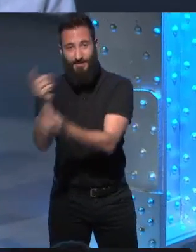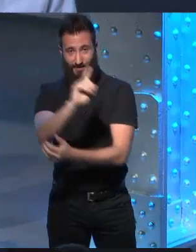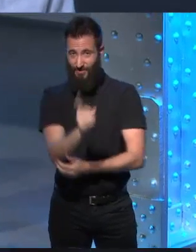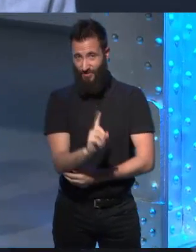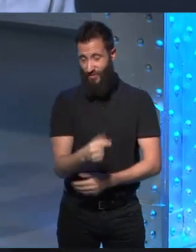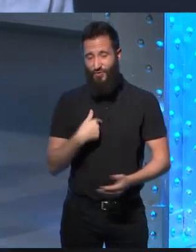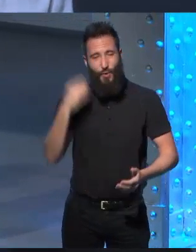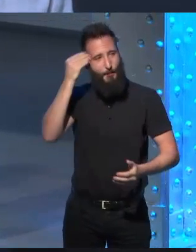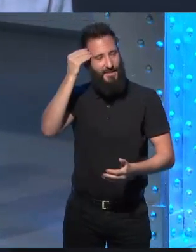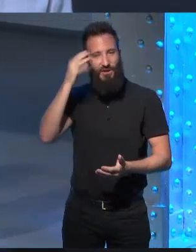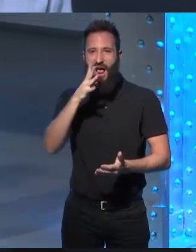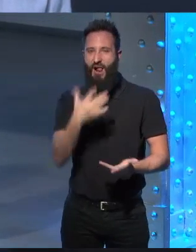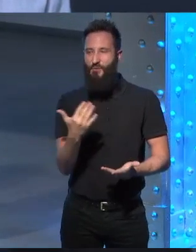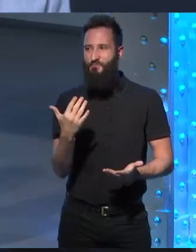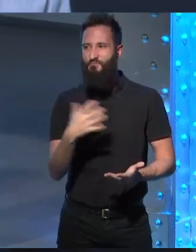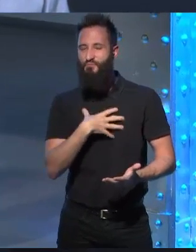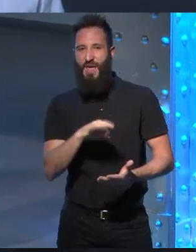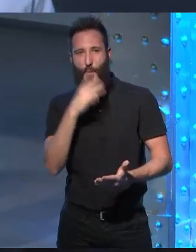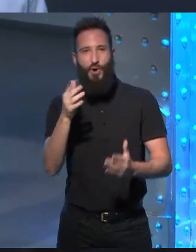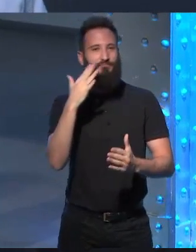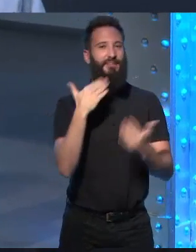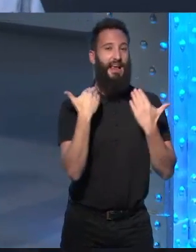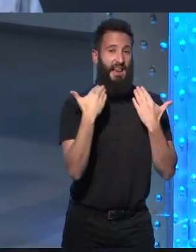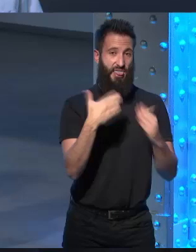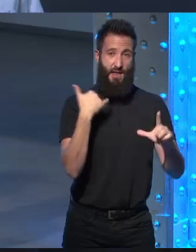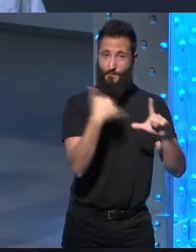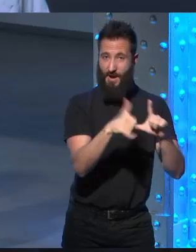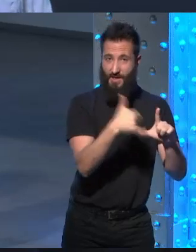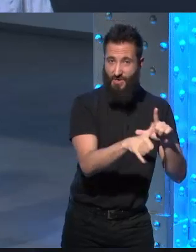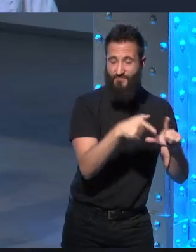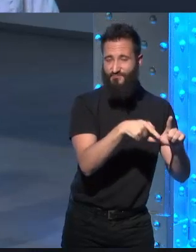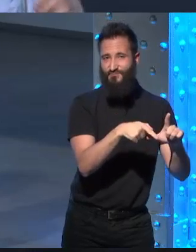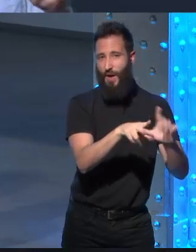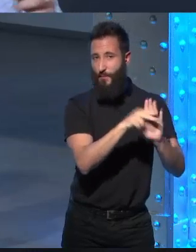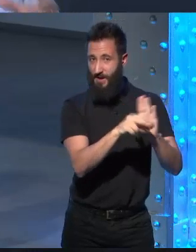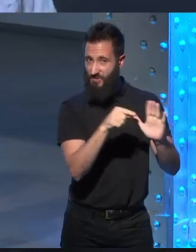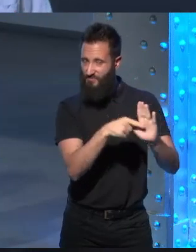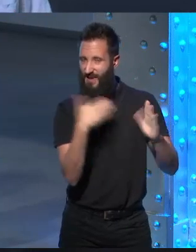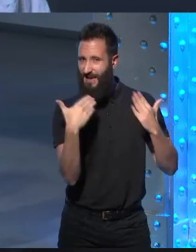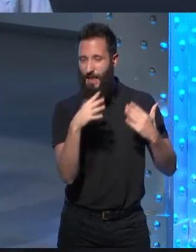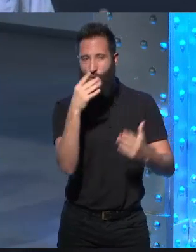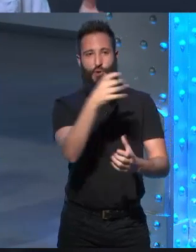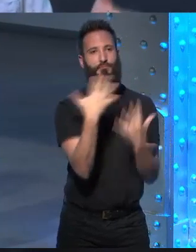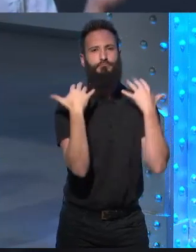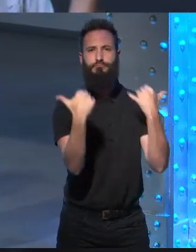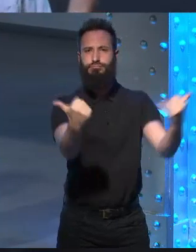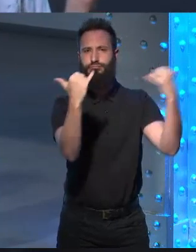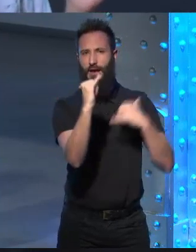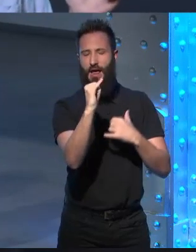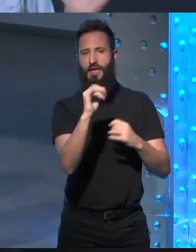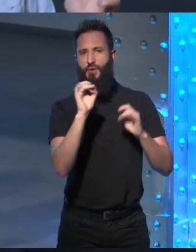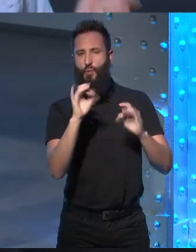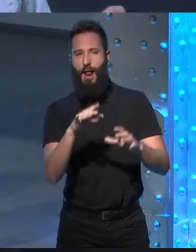que una cosa que hemos descubierto a lo mejor con los vídeos es que hay como espectadores tenemos como una especie de